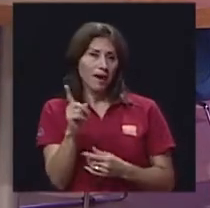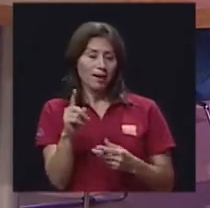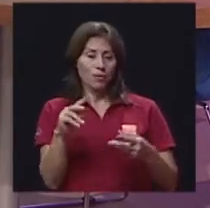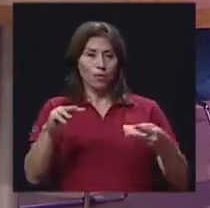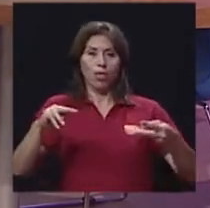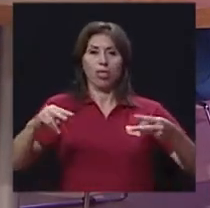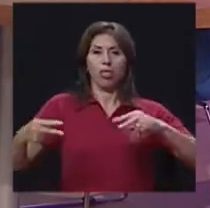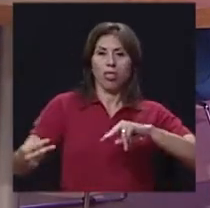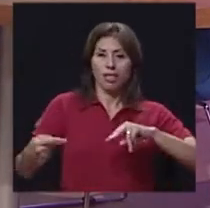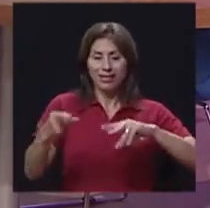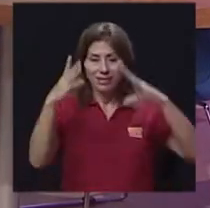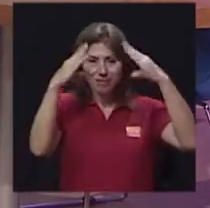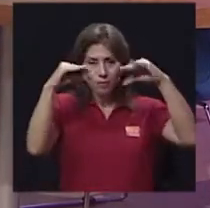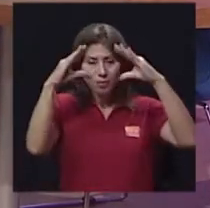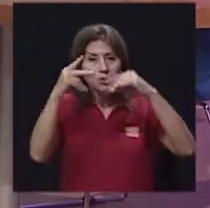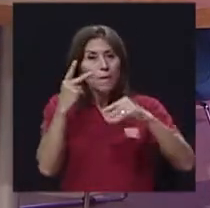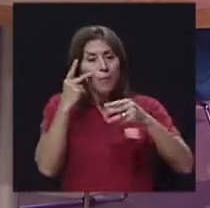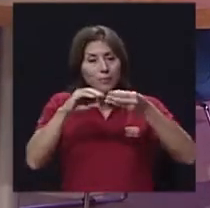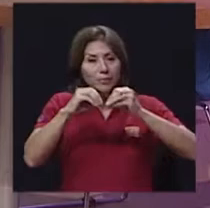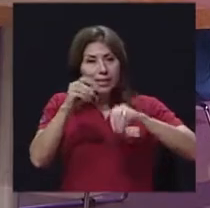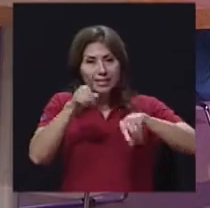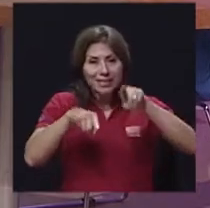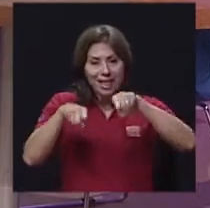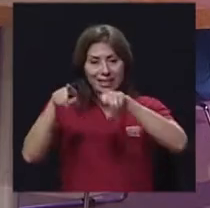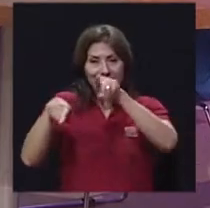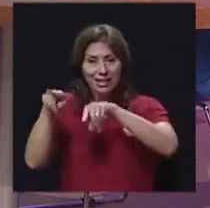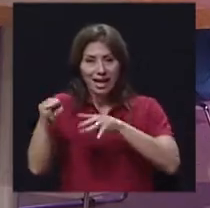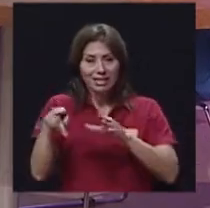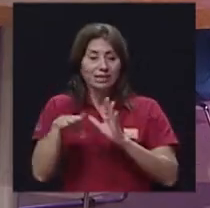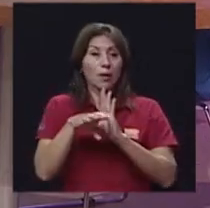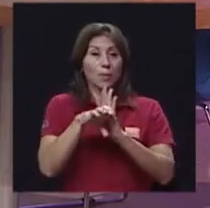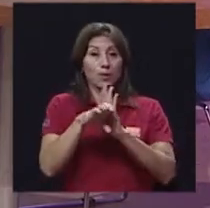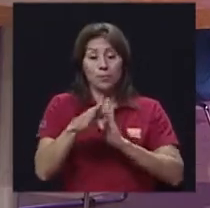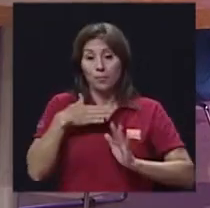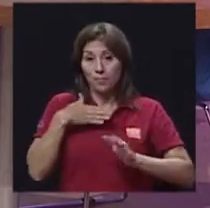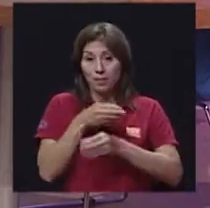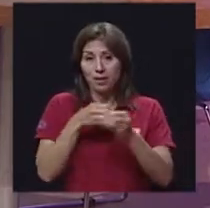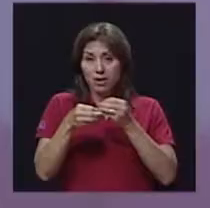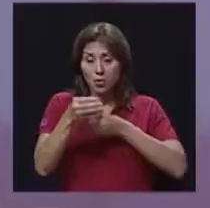estadísticas hablan por sí mismas. Ya le digo, en mi juzgado